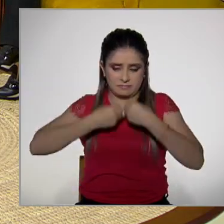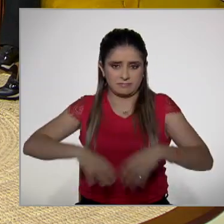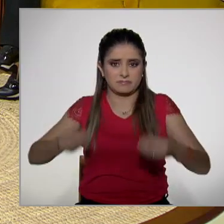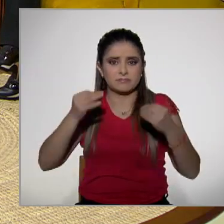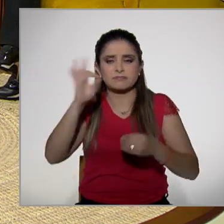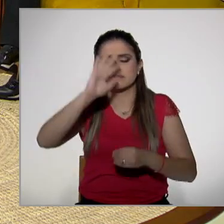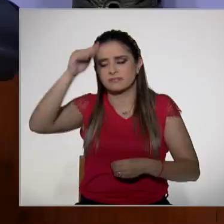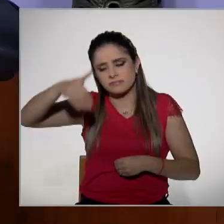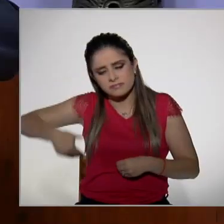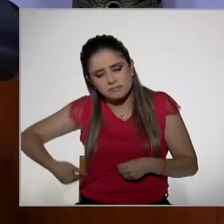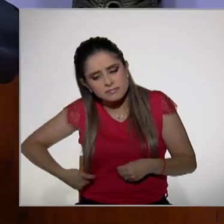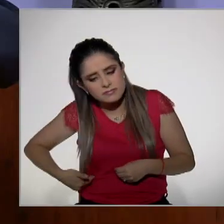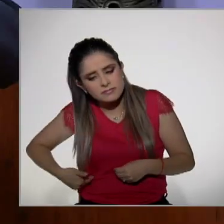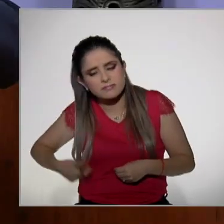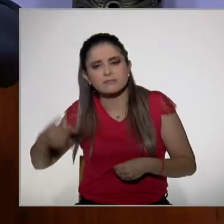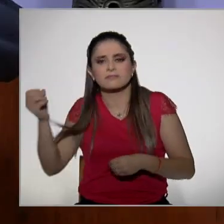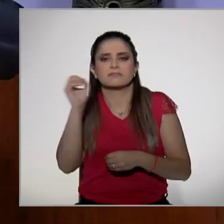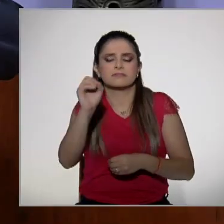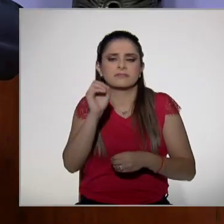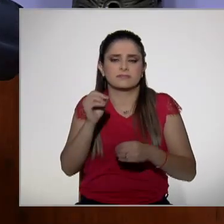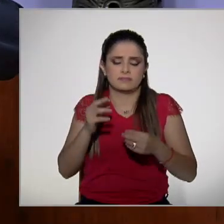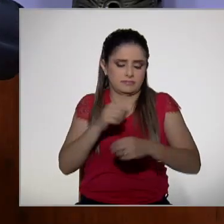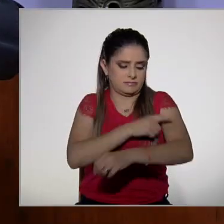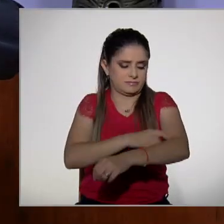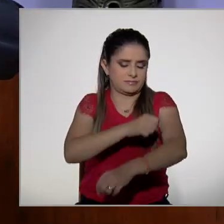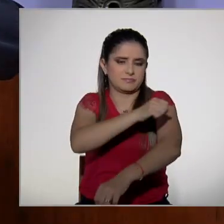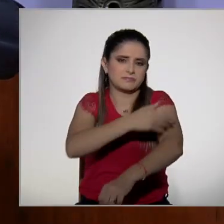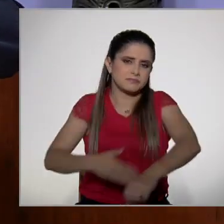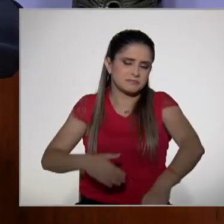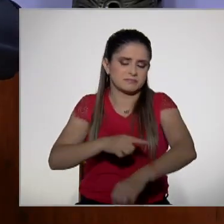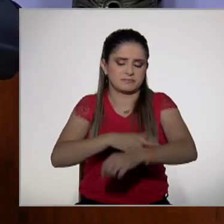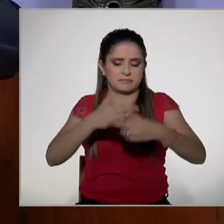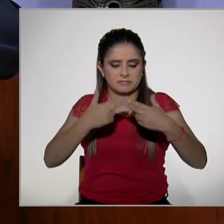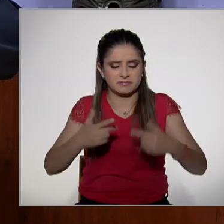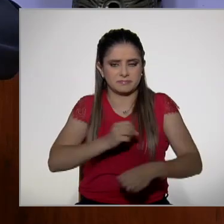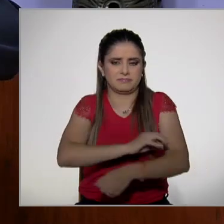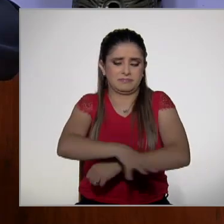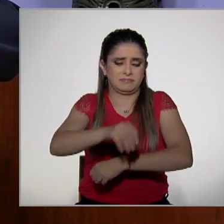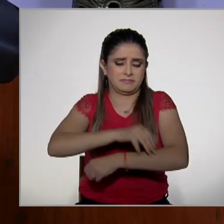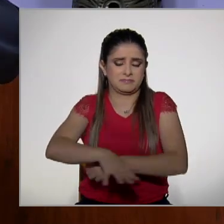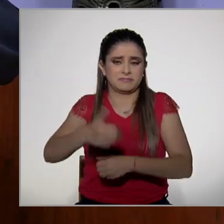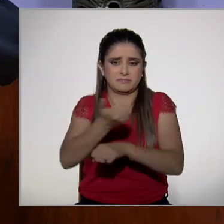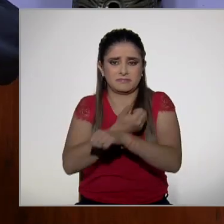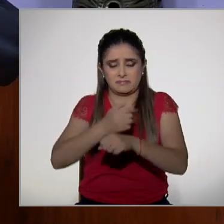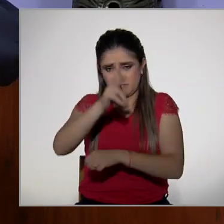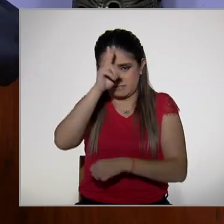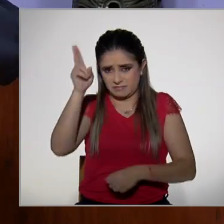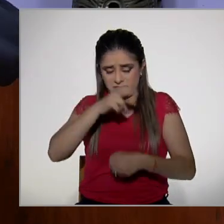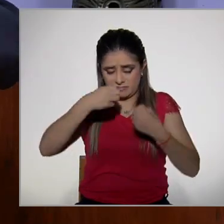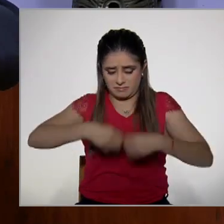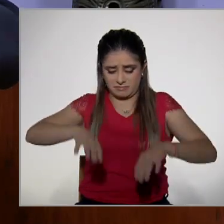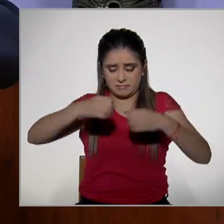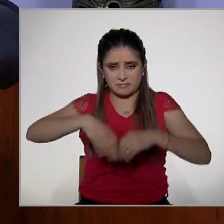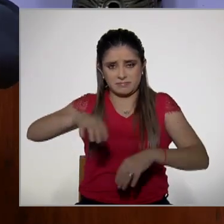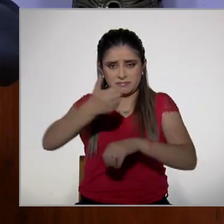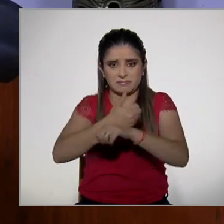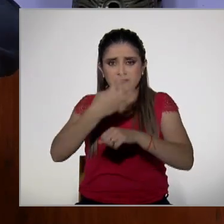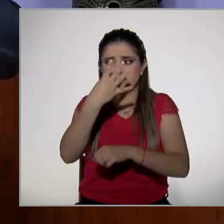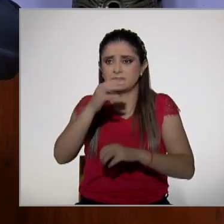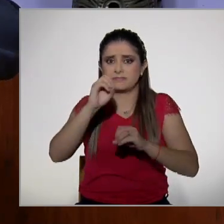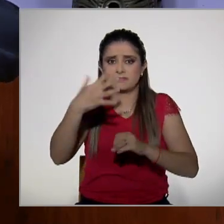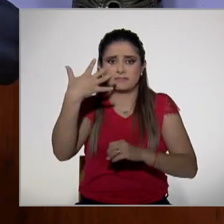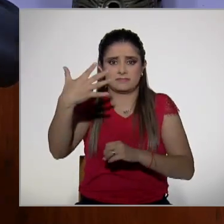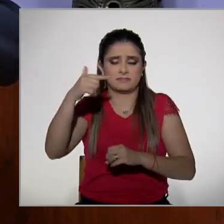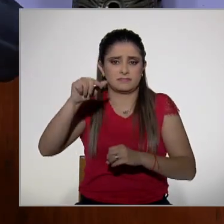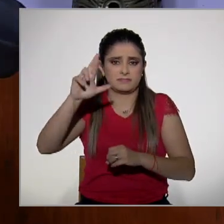accidente de alguna algún rompimiento de algún vaso ocasiona una anemia que te permite donde pierdes hasta 45